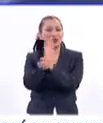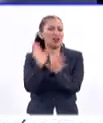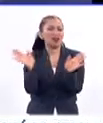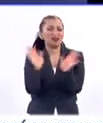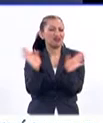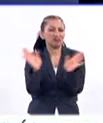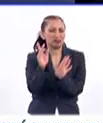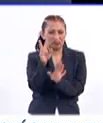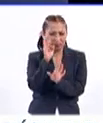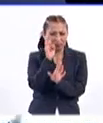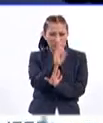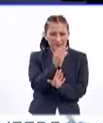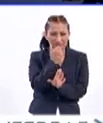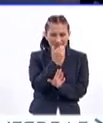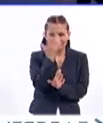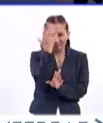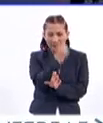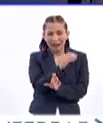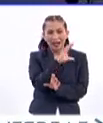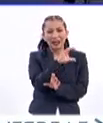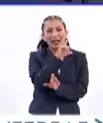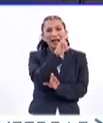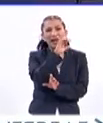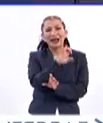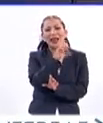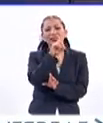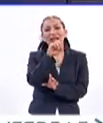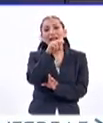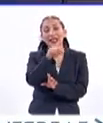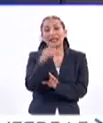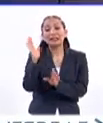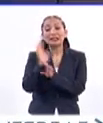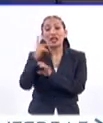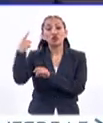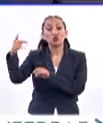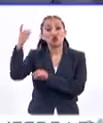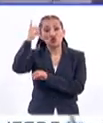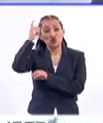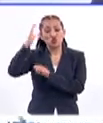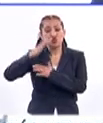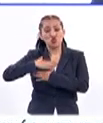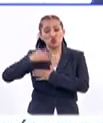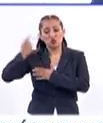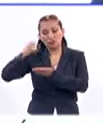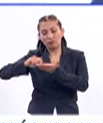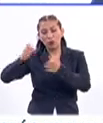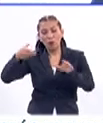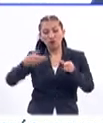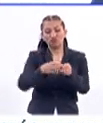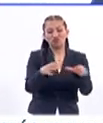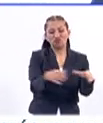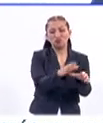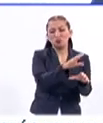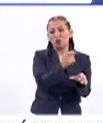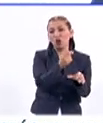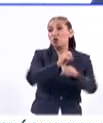llevar por las apariencias. Eso es maravilloso. Claire Denis es un cine de autor y seguimos teniendo pues estas